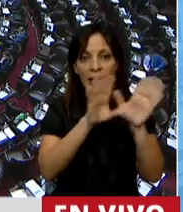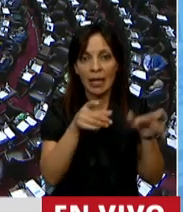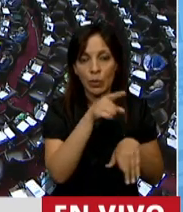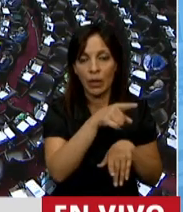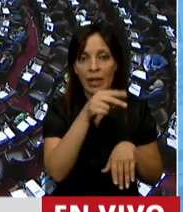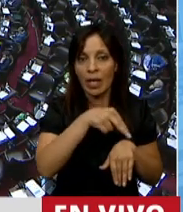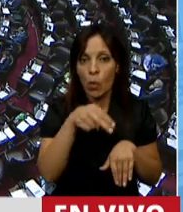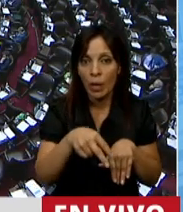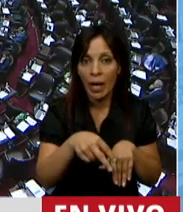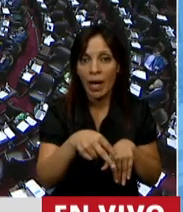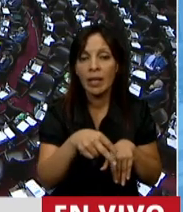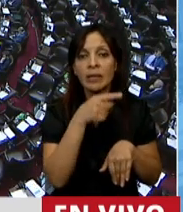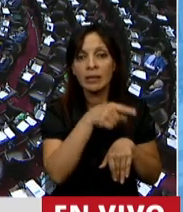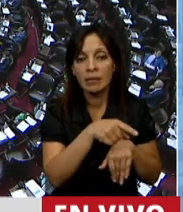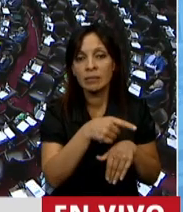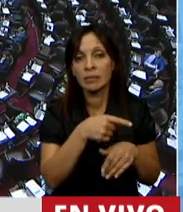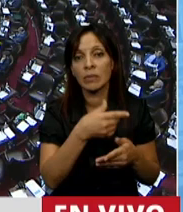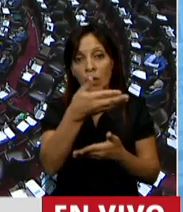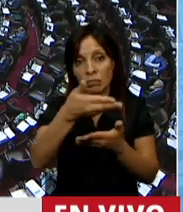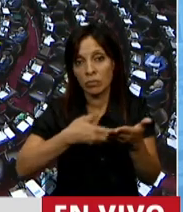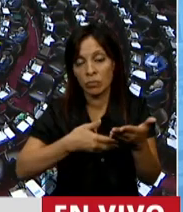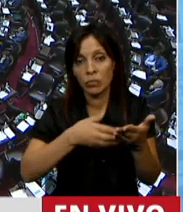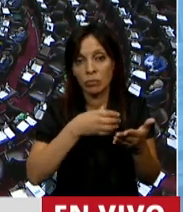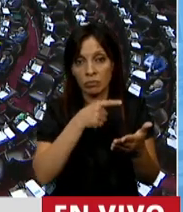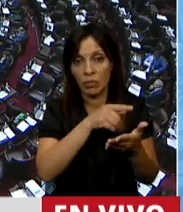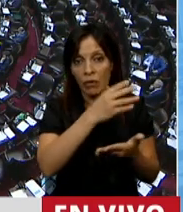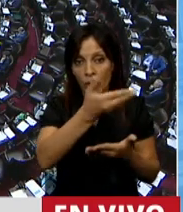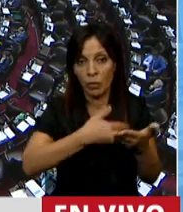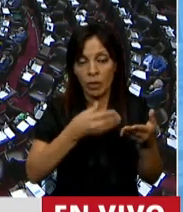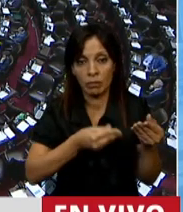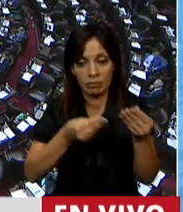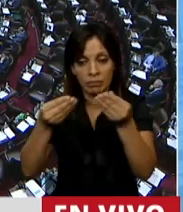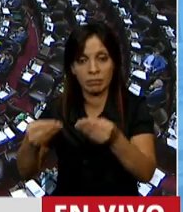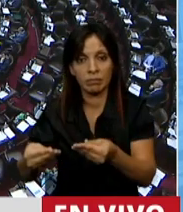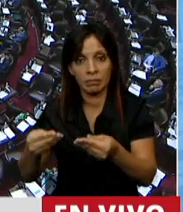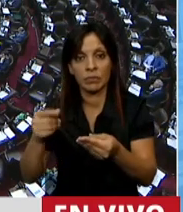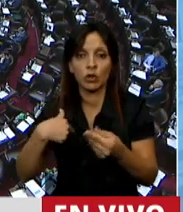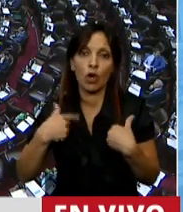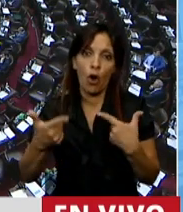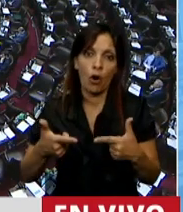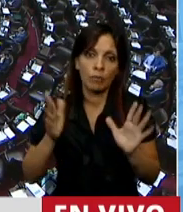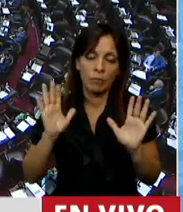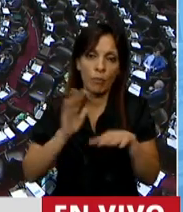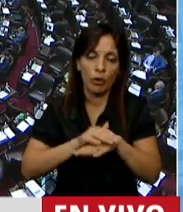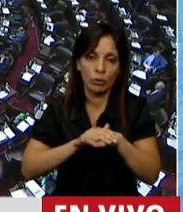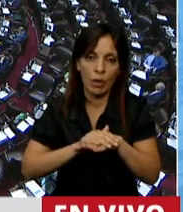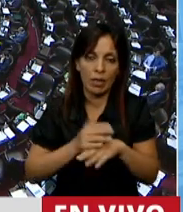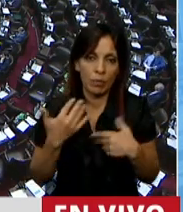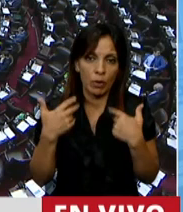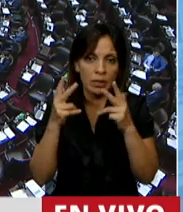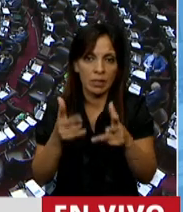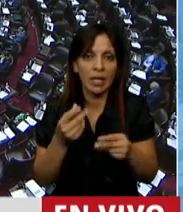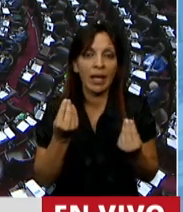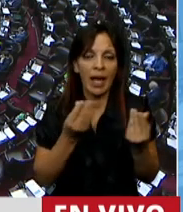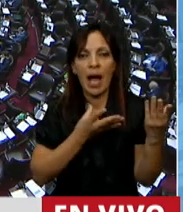Neuquén. Comunicación que giramos a esta legislatura, hoy tengo la oportunidad de hacerme cargo, era